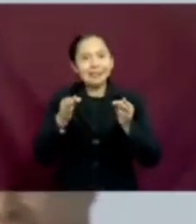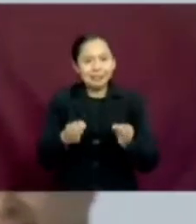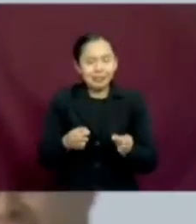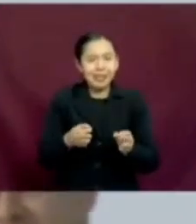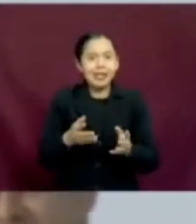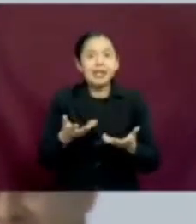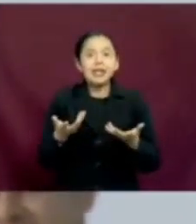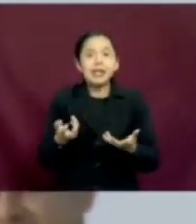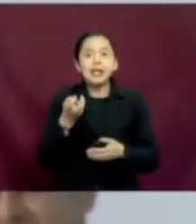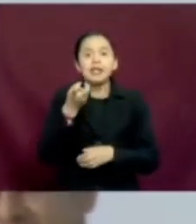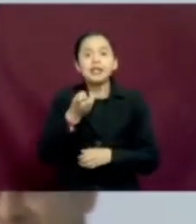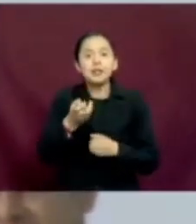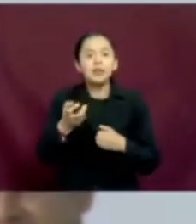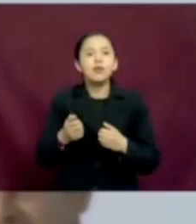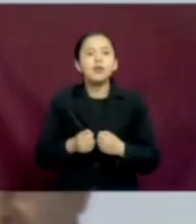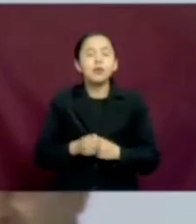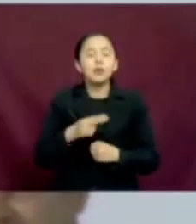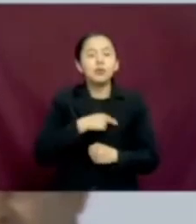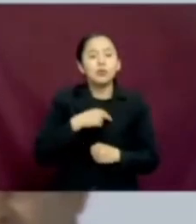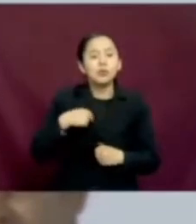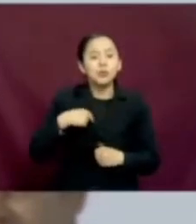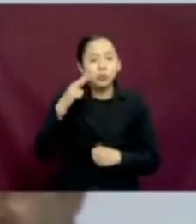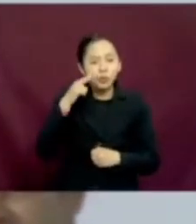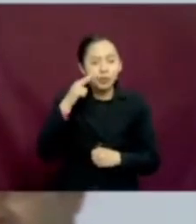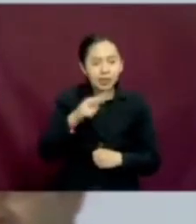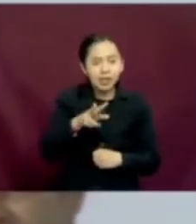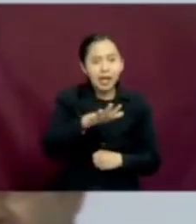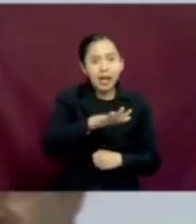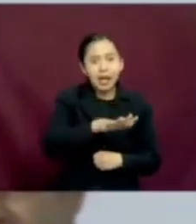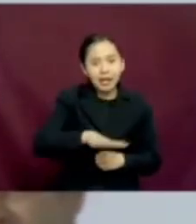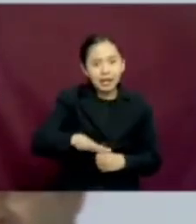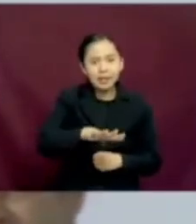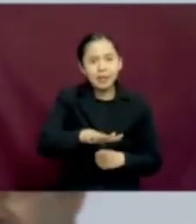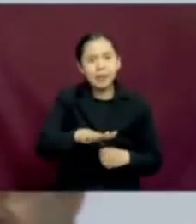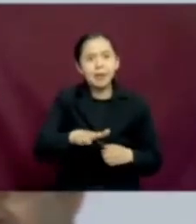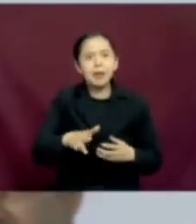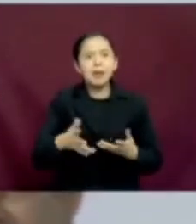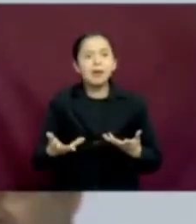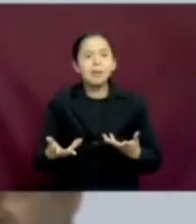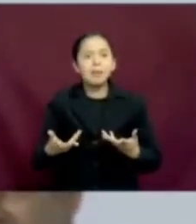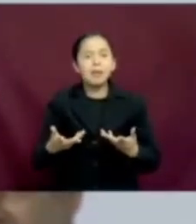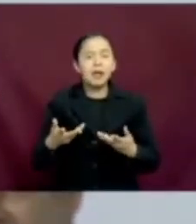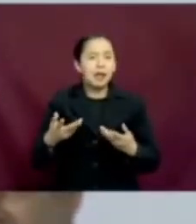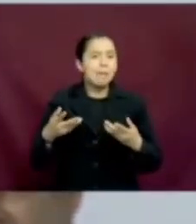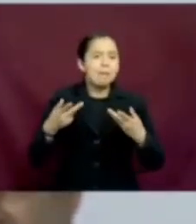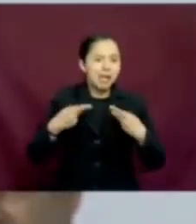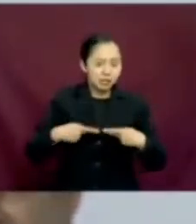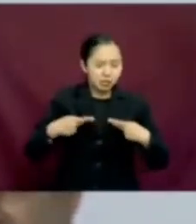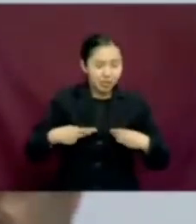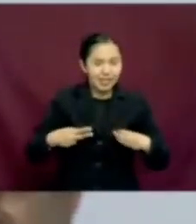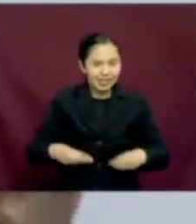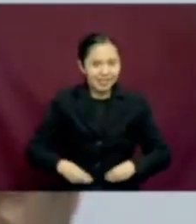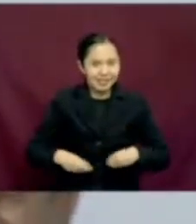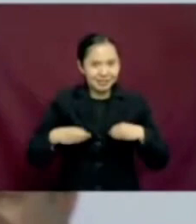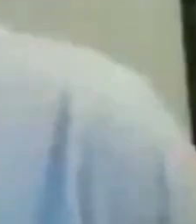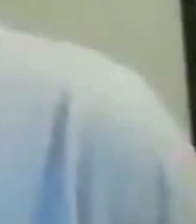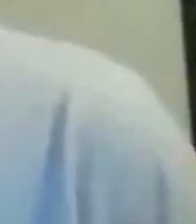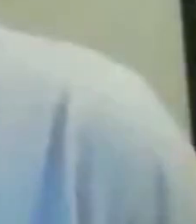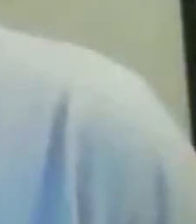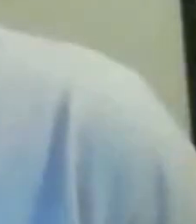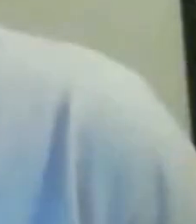de educación superior, la meta que buscará alcanzar el gobierno de Claudia Sheinbaum es atender a